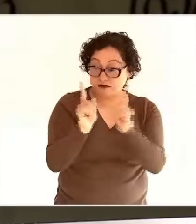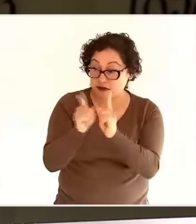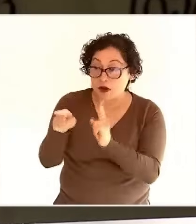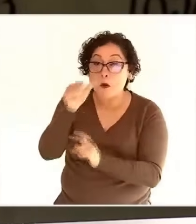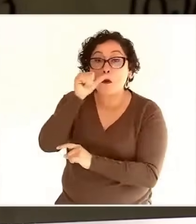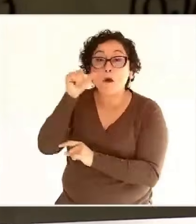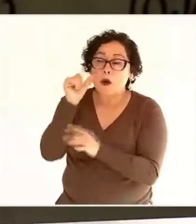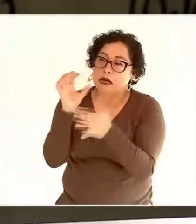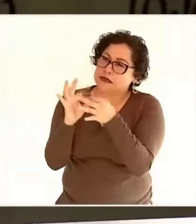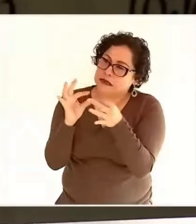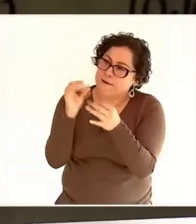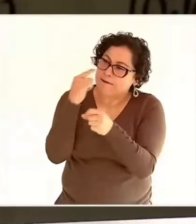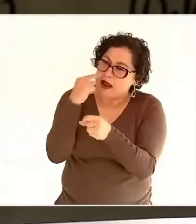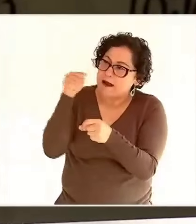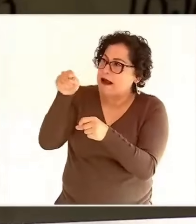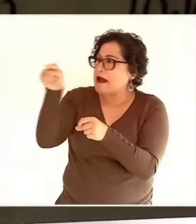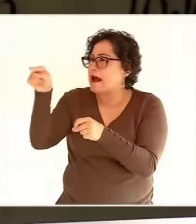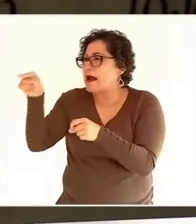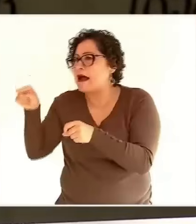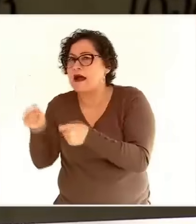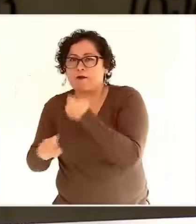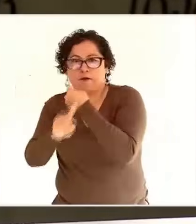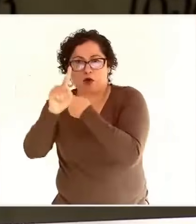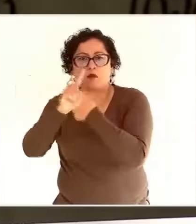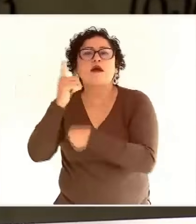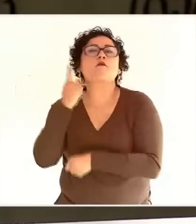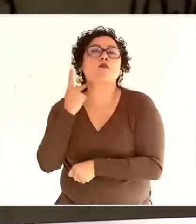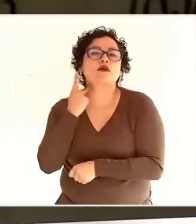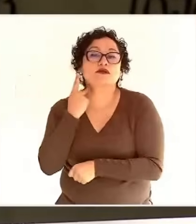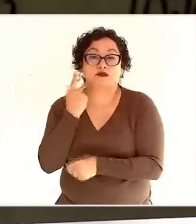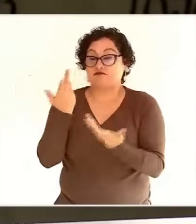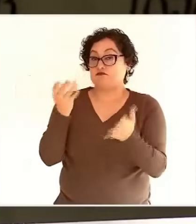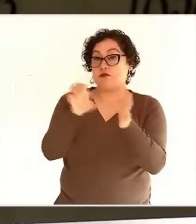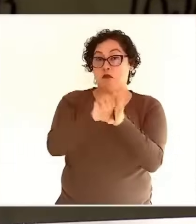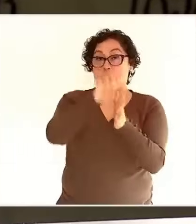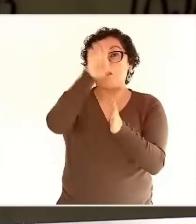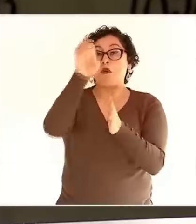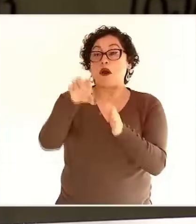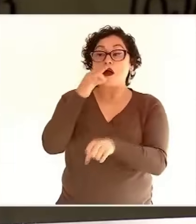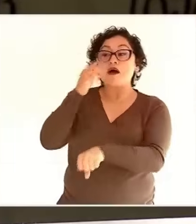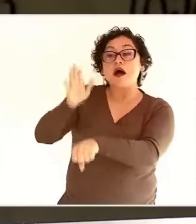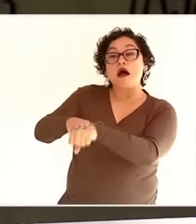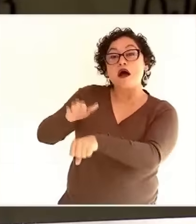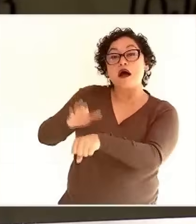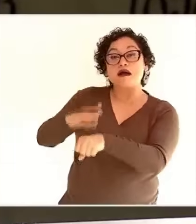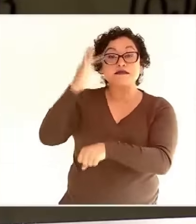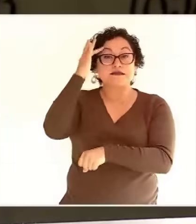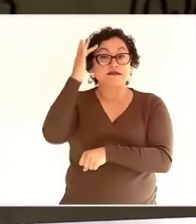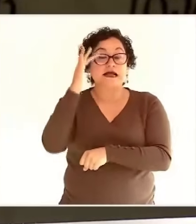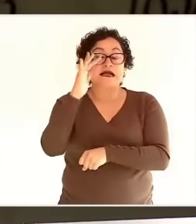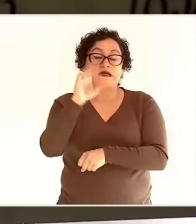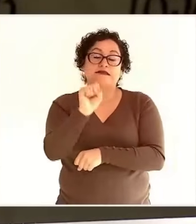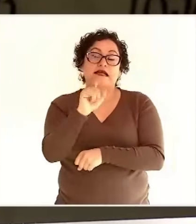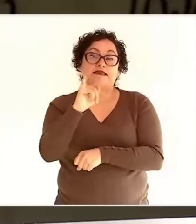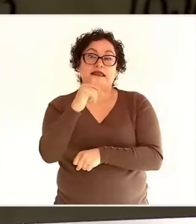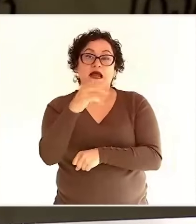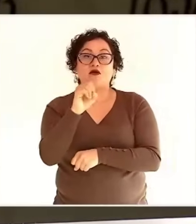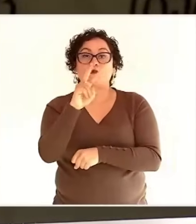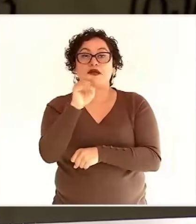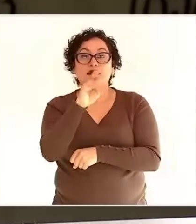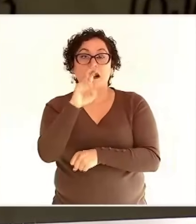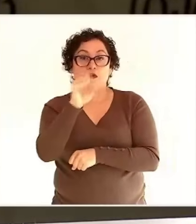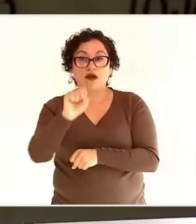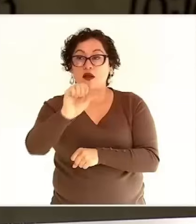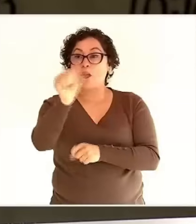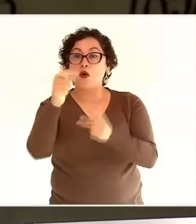tenían implicaciones políticas. Por ejemplo, advirtió sobre el carácter de Santiago Vidaurri y Jesús González Ortega